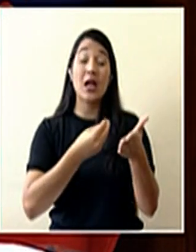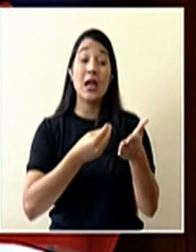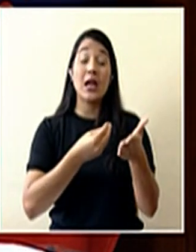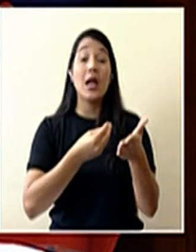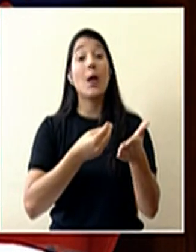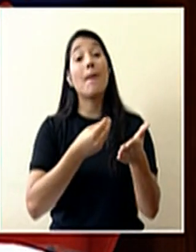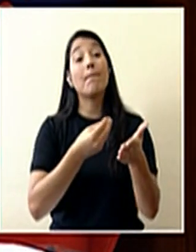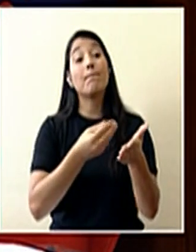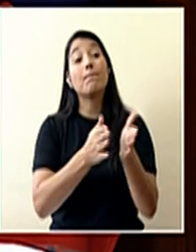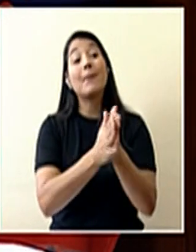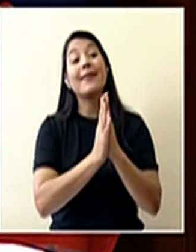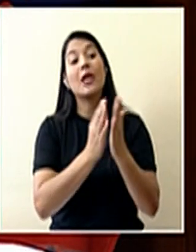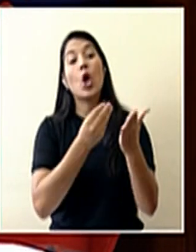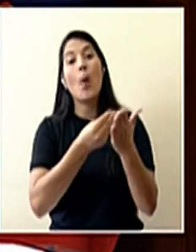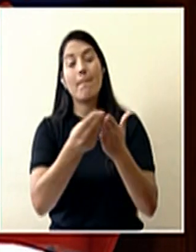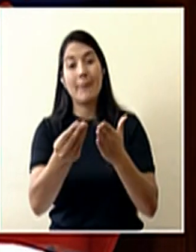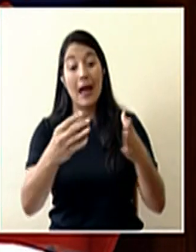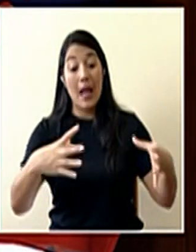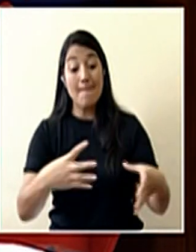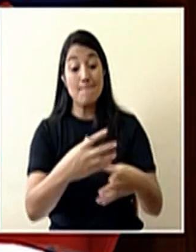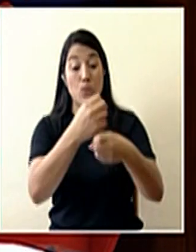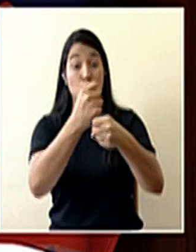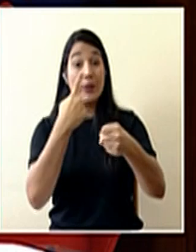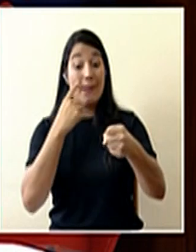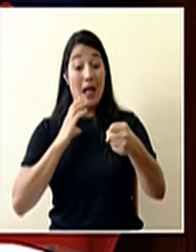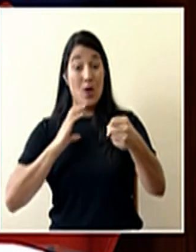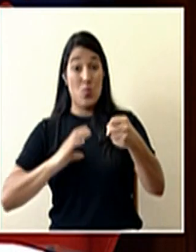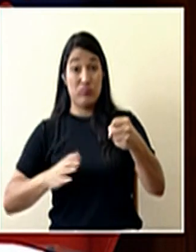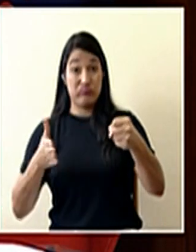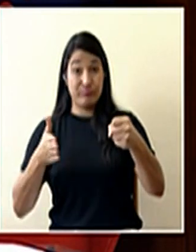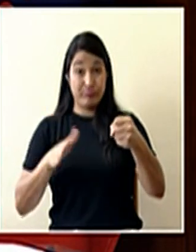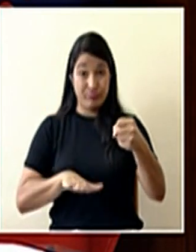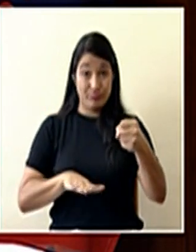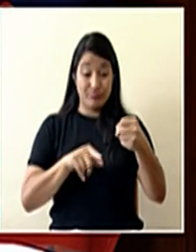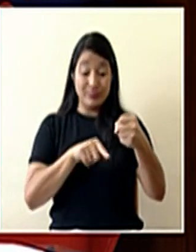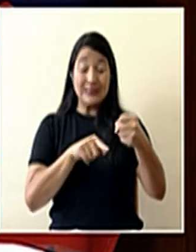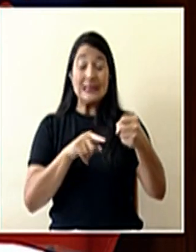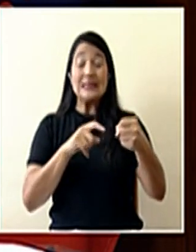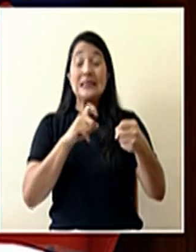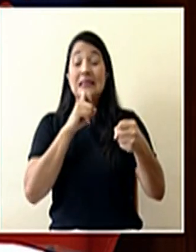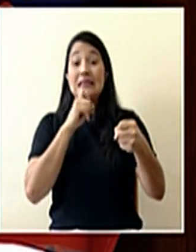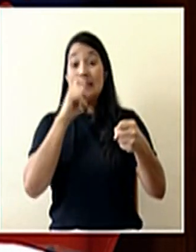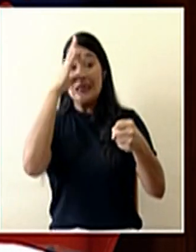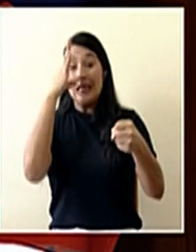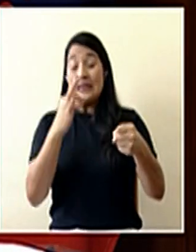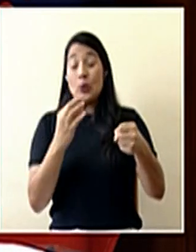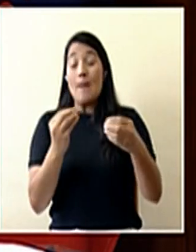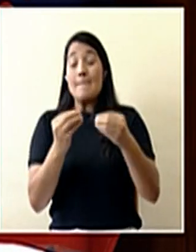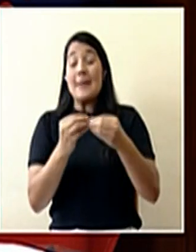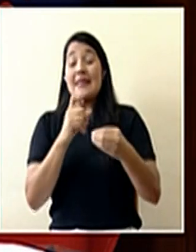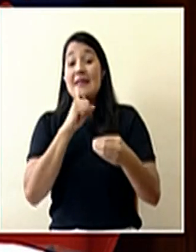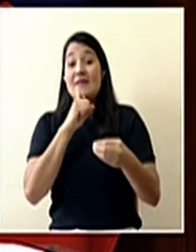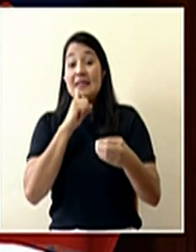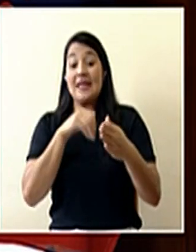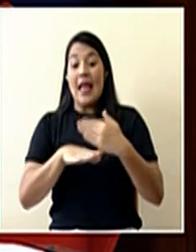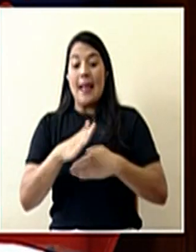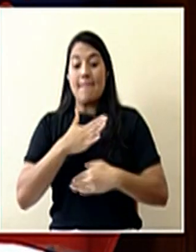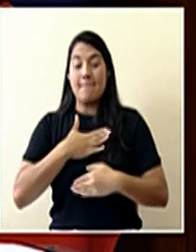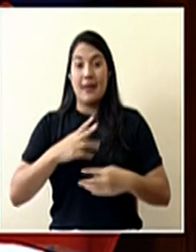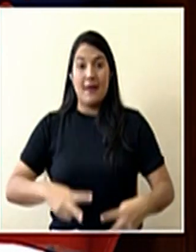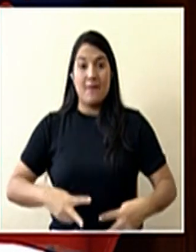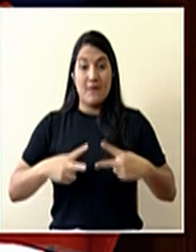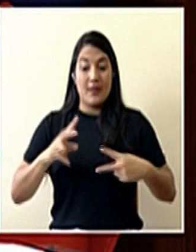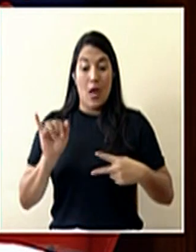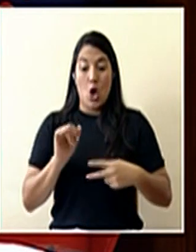compra de bolsas para cadáveres ha sido una de las decisiones más duras que yo he tenido que tomar en mi vida como especialista y